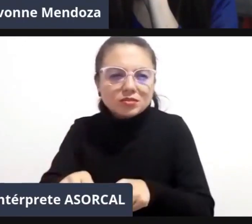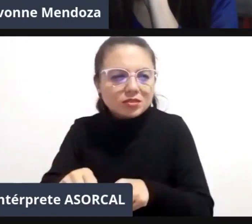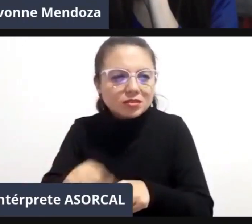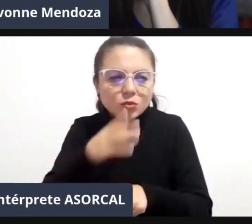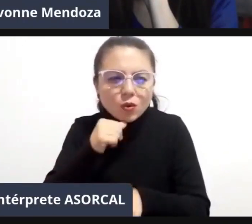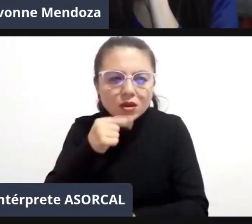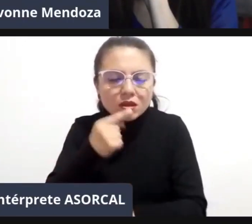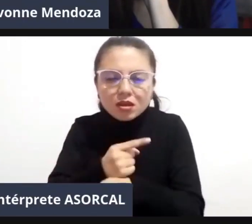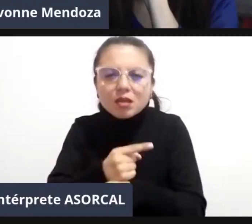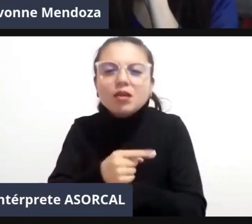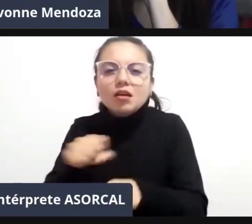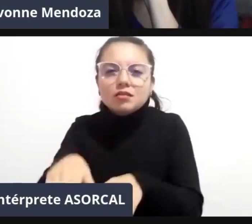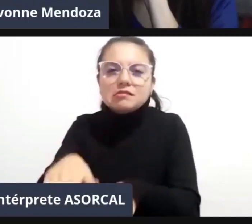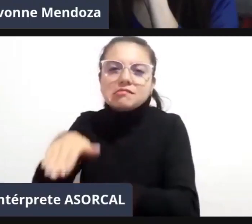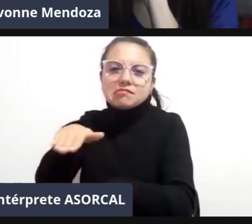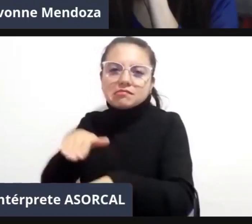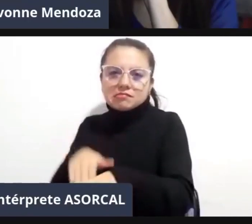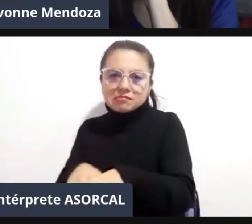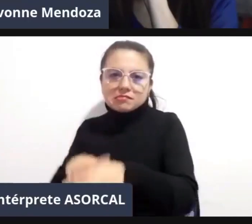Ok.